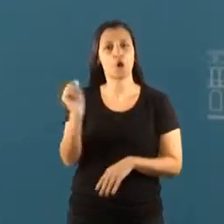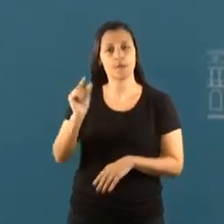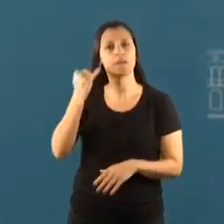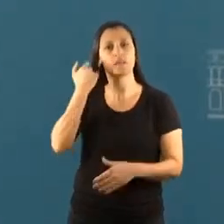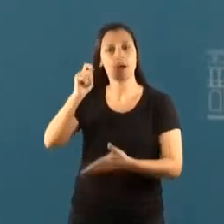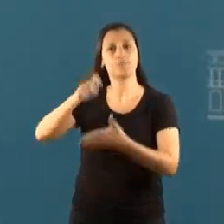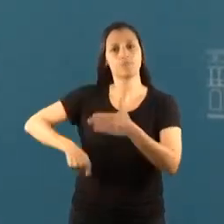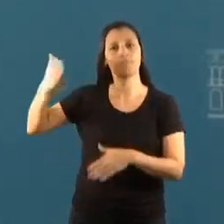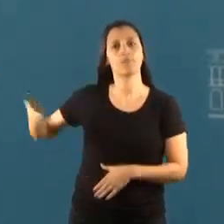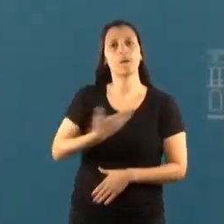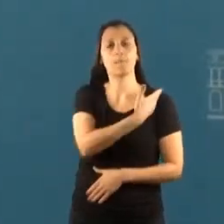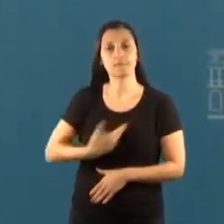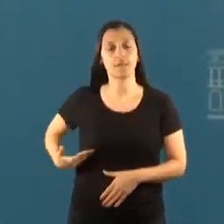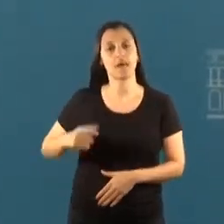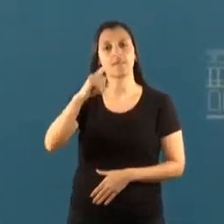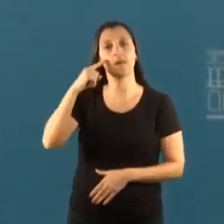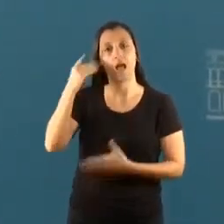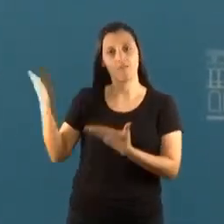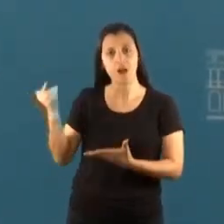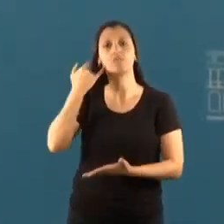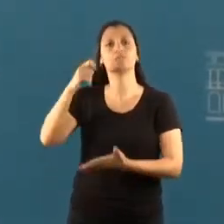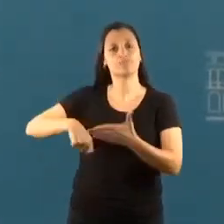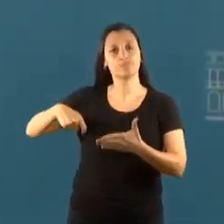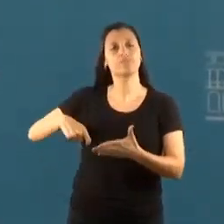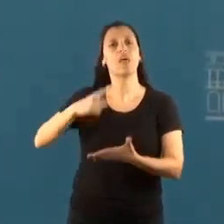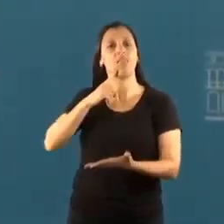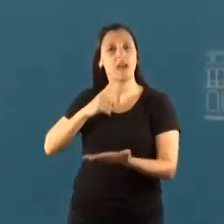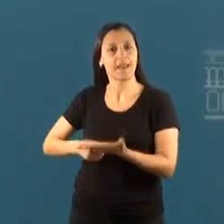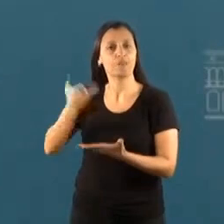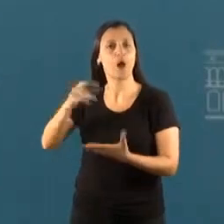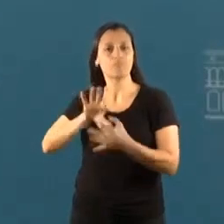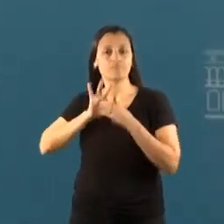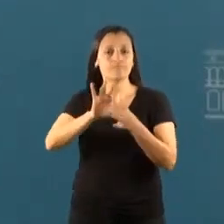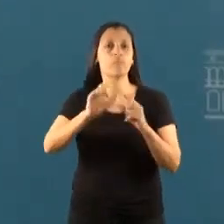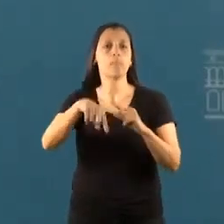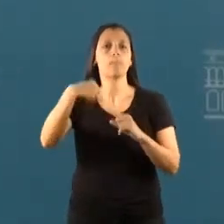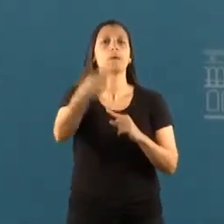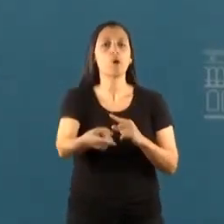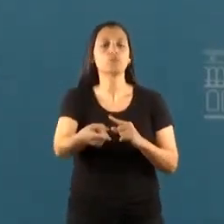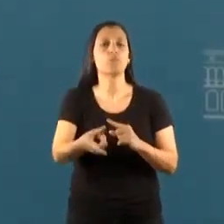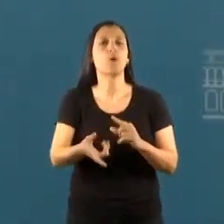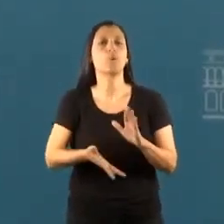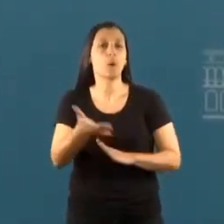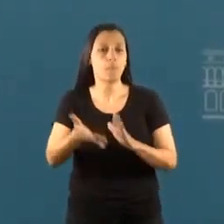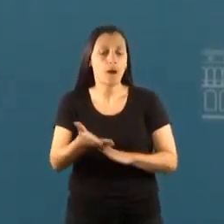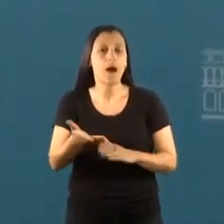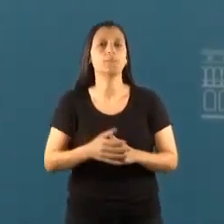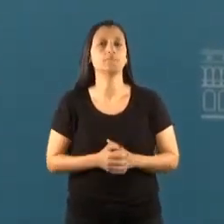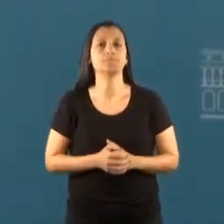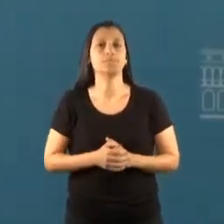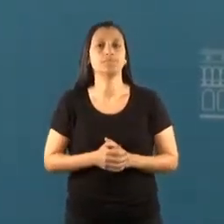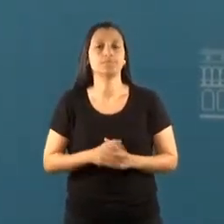Firmar el presidente Alberto Fernández y que tiene relación con el próximo, la